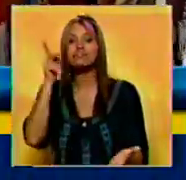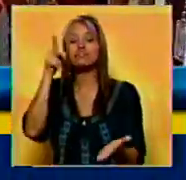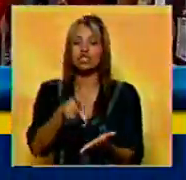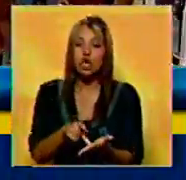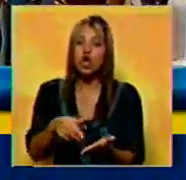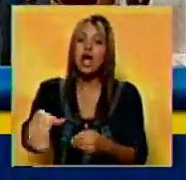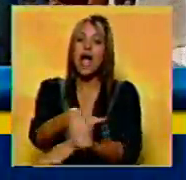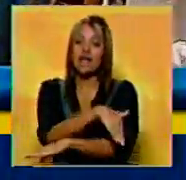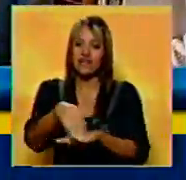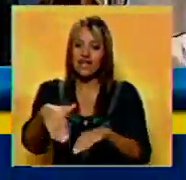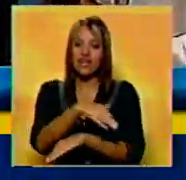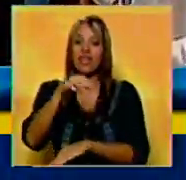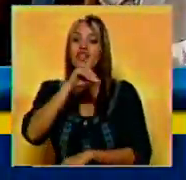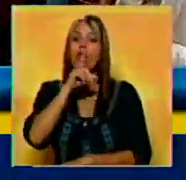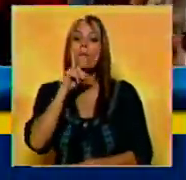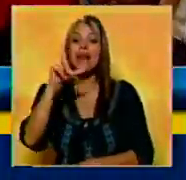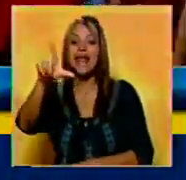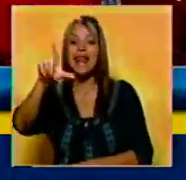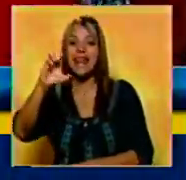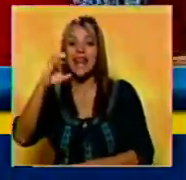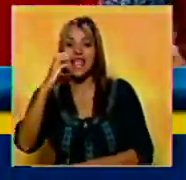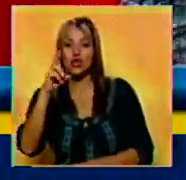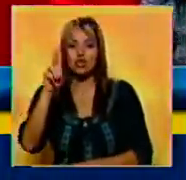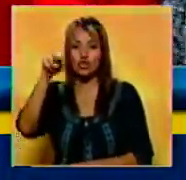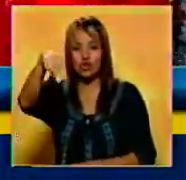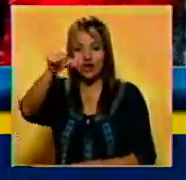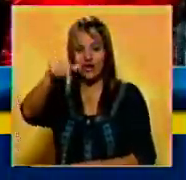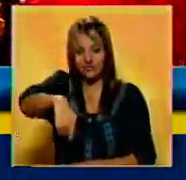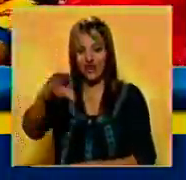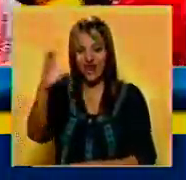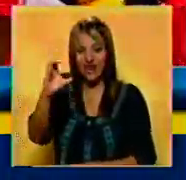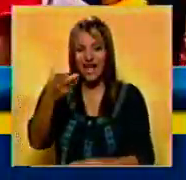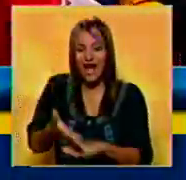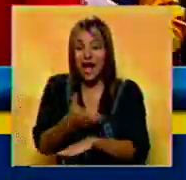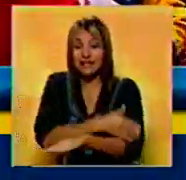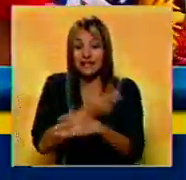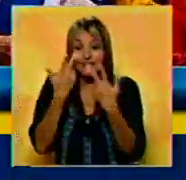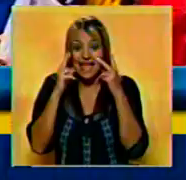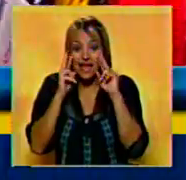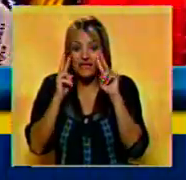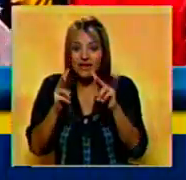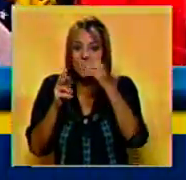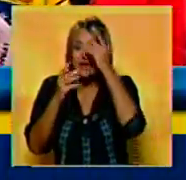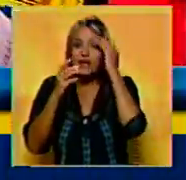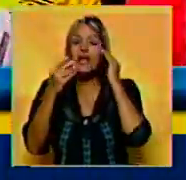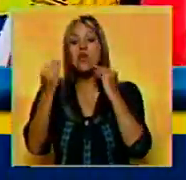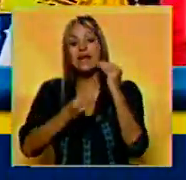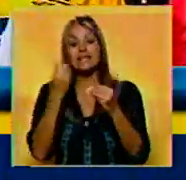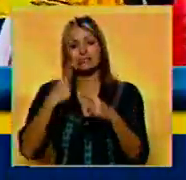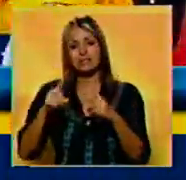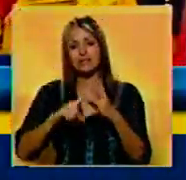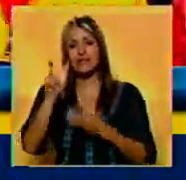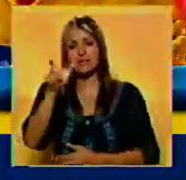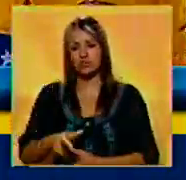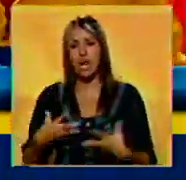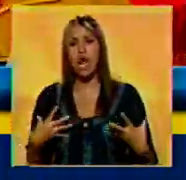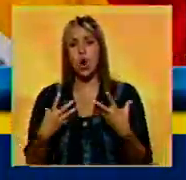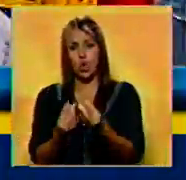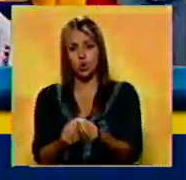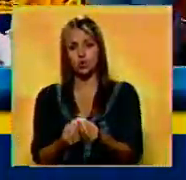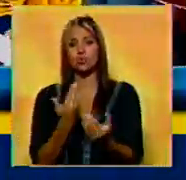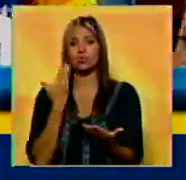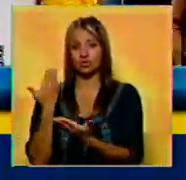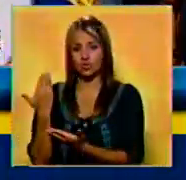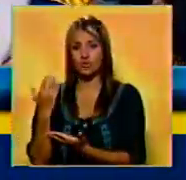ubicada en la Avenida Lecuna, aquí en Caracas, y antes veíamos pues el recorrido que ellos realizaron y la cantidad de personas que acompañan y